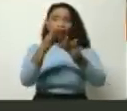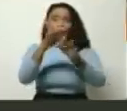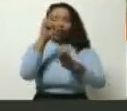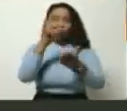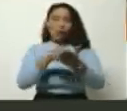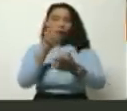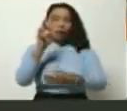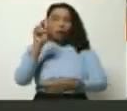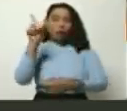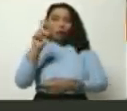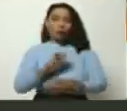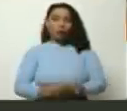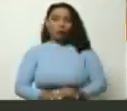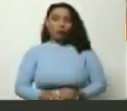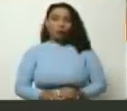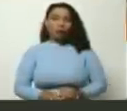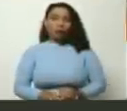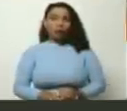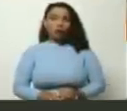de 2021.